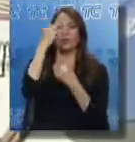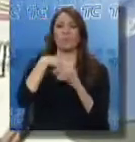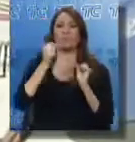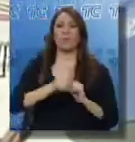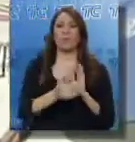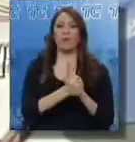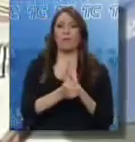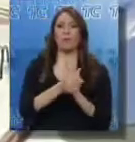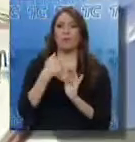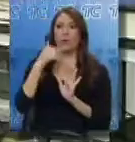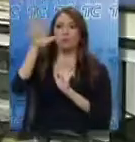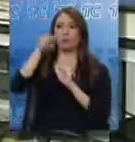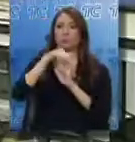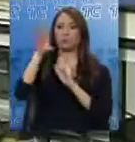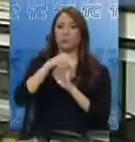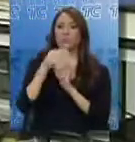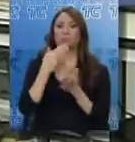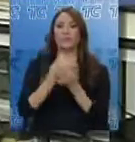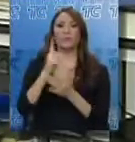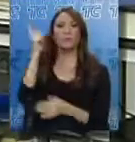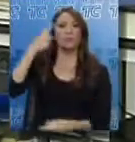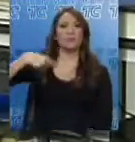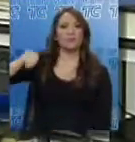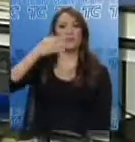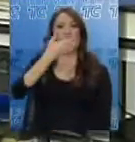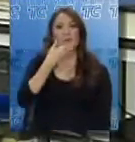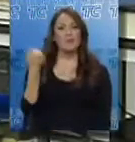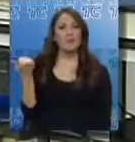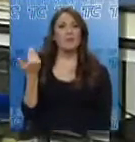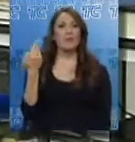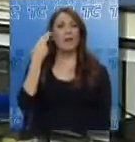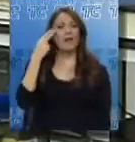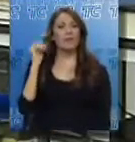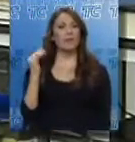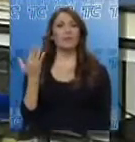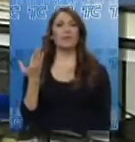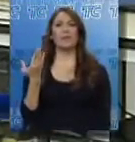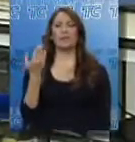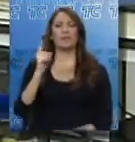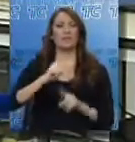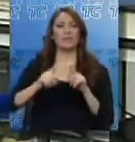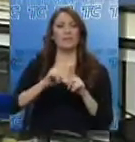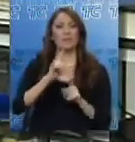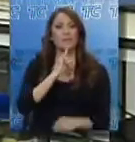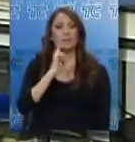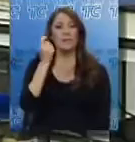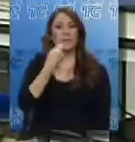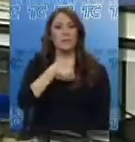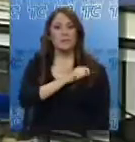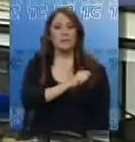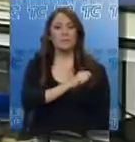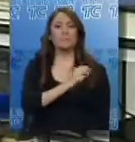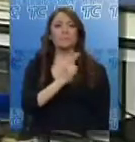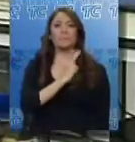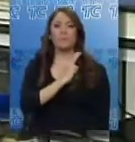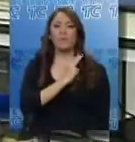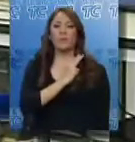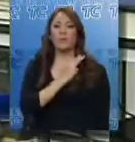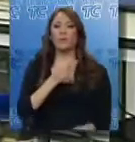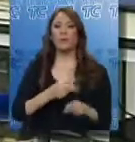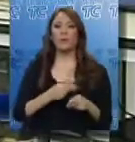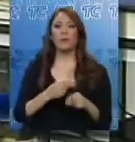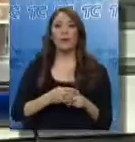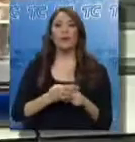habilidades. Todos vienen de las mejores universidades, del MIT, de Harvard, de Oxford, de España, de la Universidad